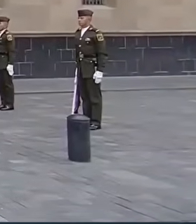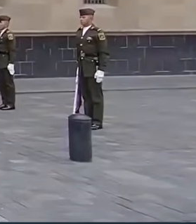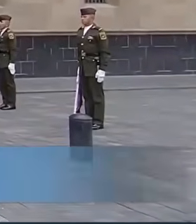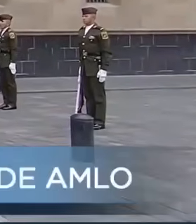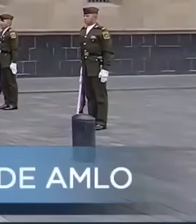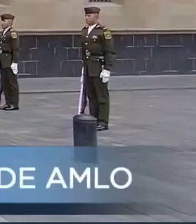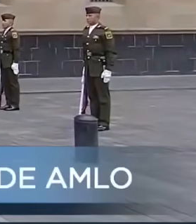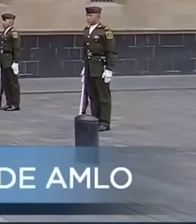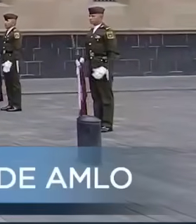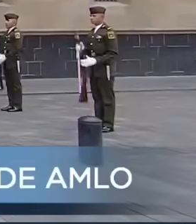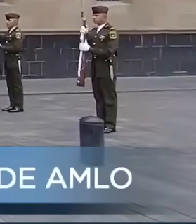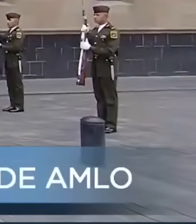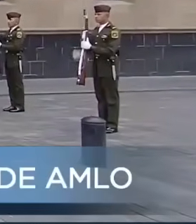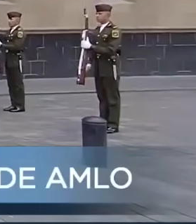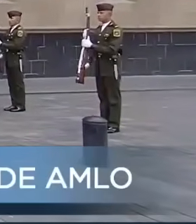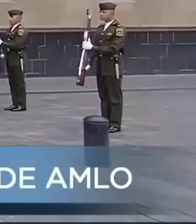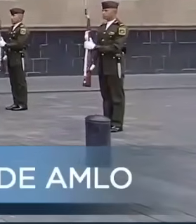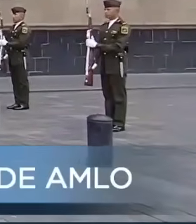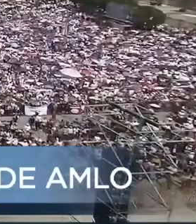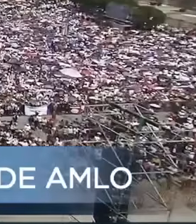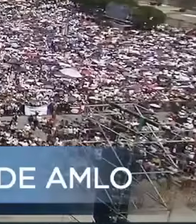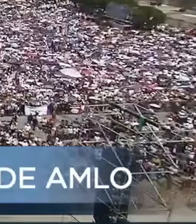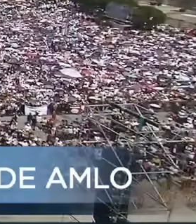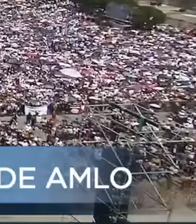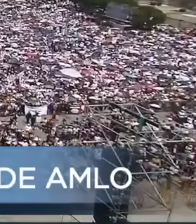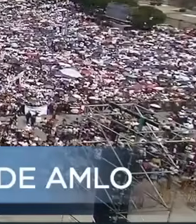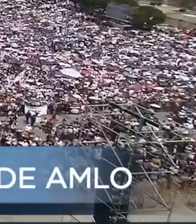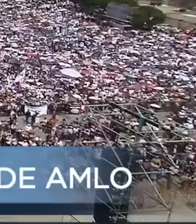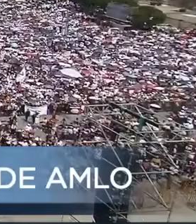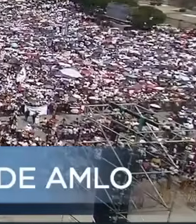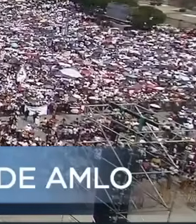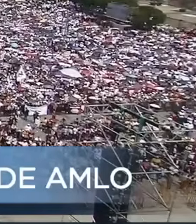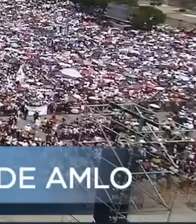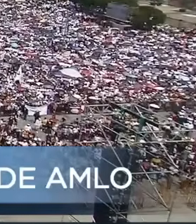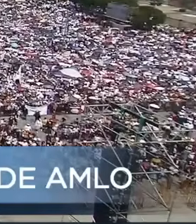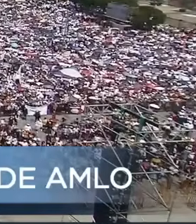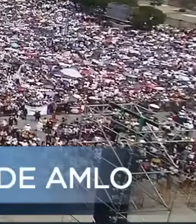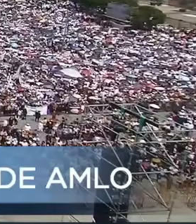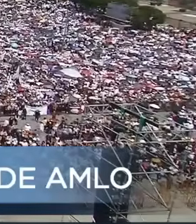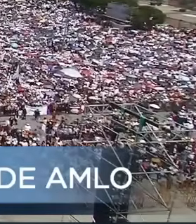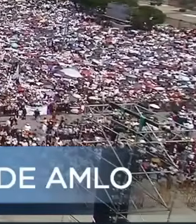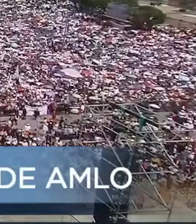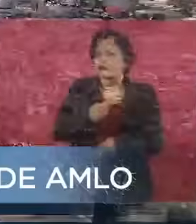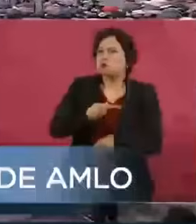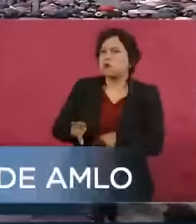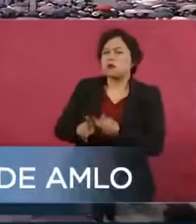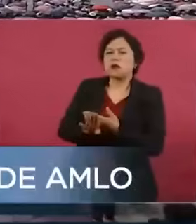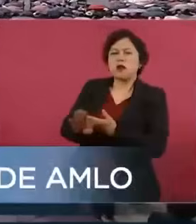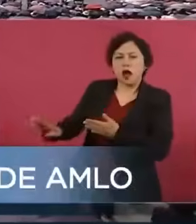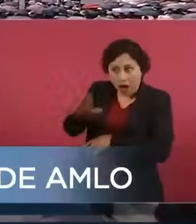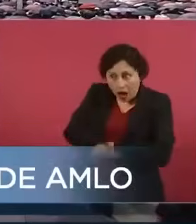El presidente López Obrador dio su último informe de gobierno en la Plaza de la Constitución de la Ciudad de México. Destacó la reducción de la pobreza.